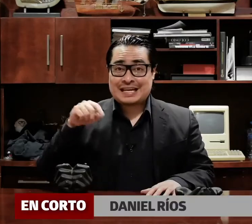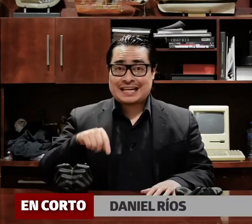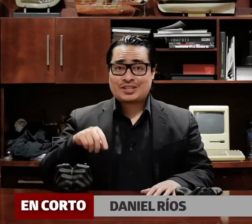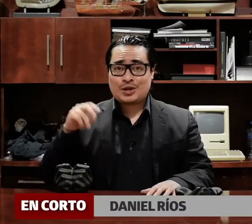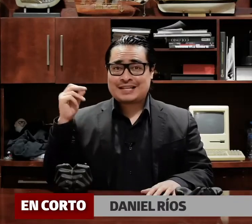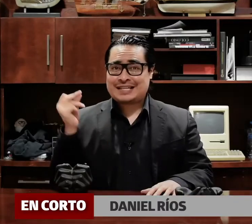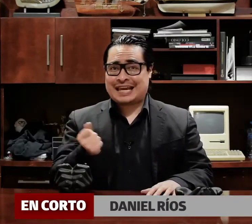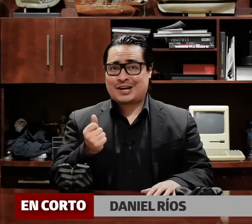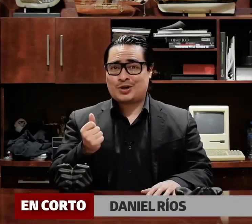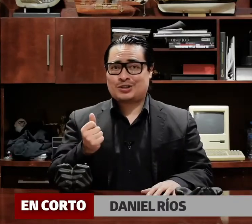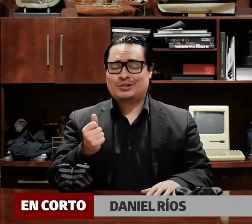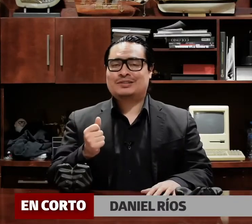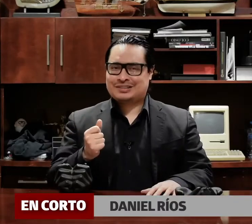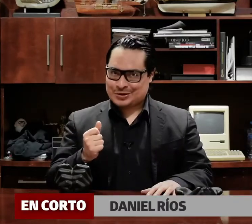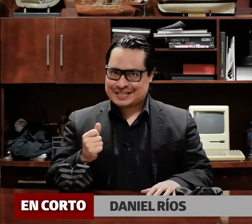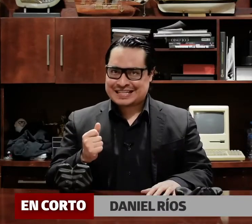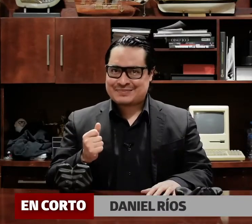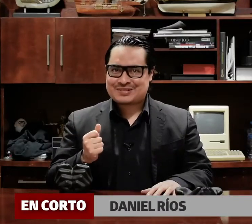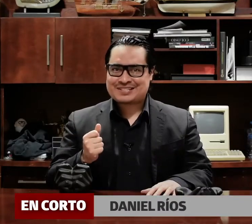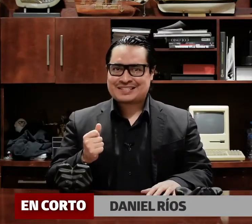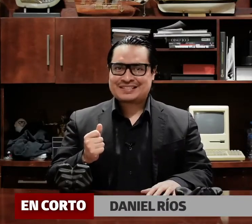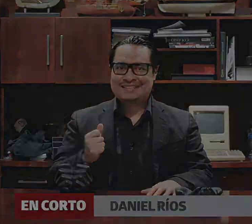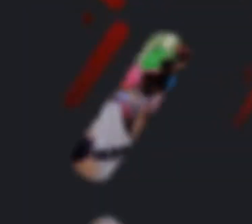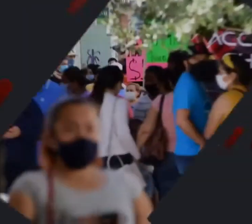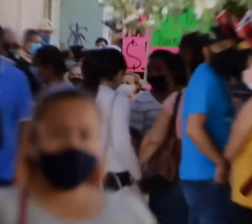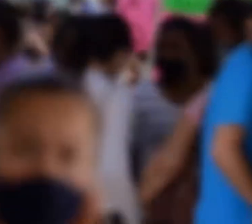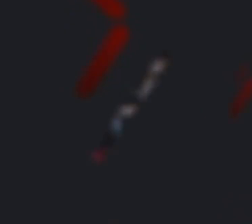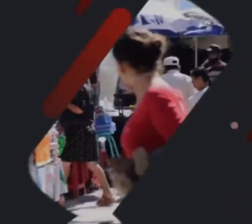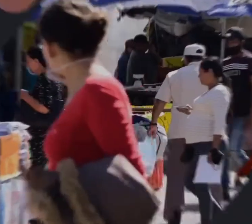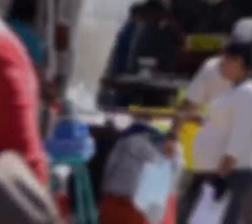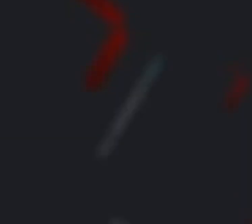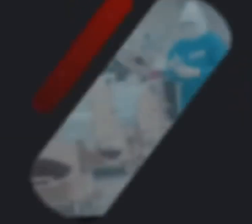Buenas noches, esto es En Corto. Comenzamos.